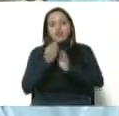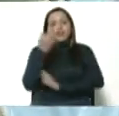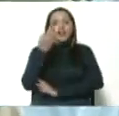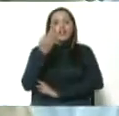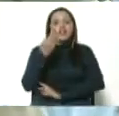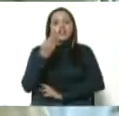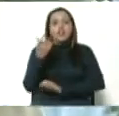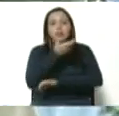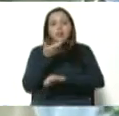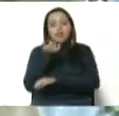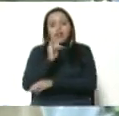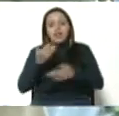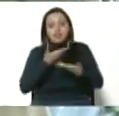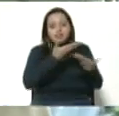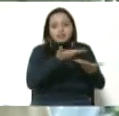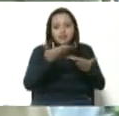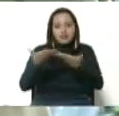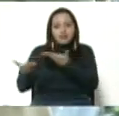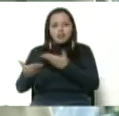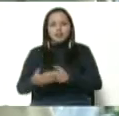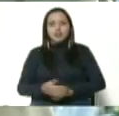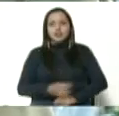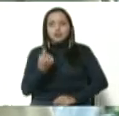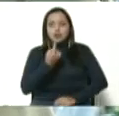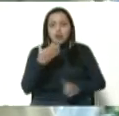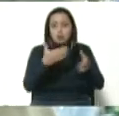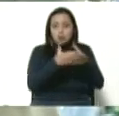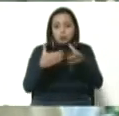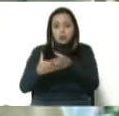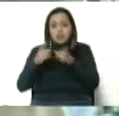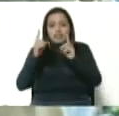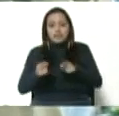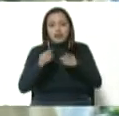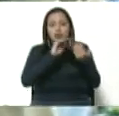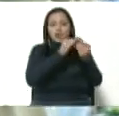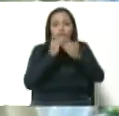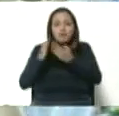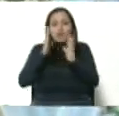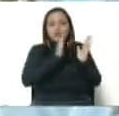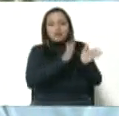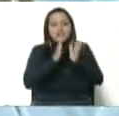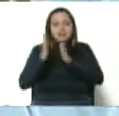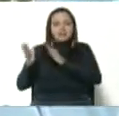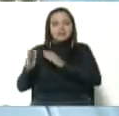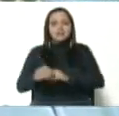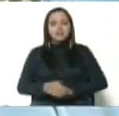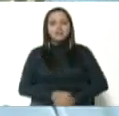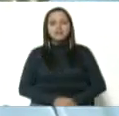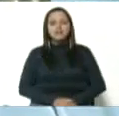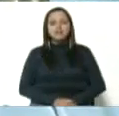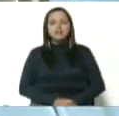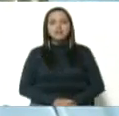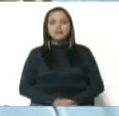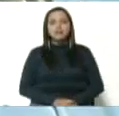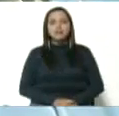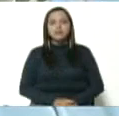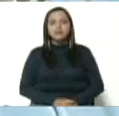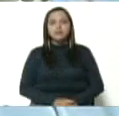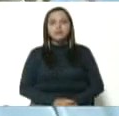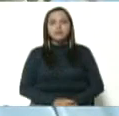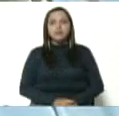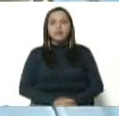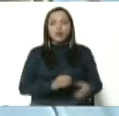transferencias, no solamente a las regiones, sino a las comunidades organizadas. Y existen